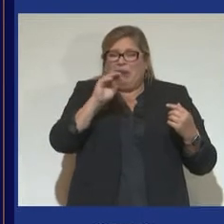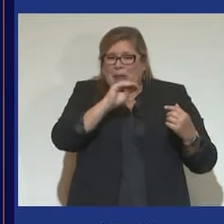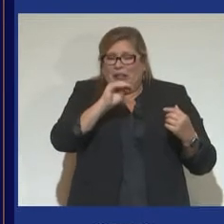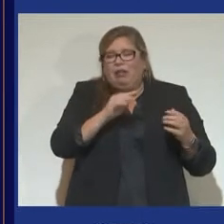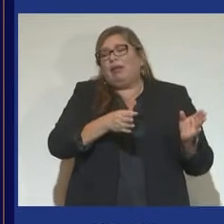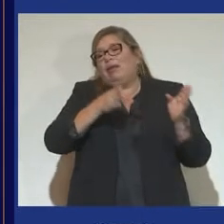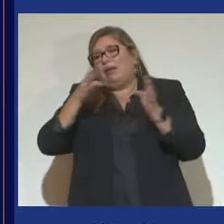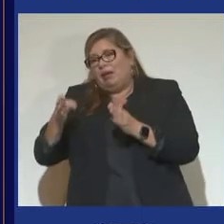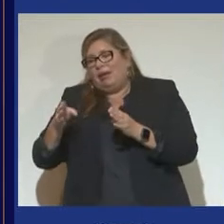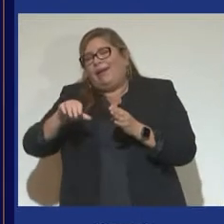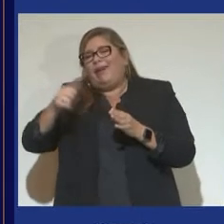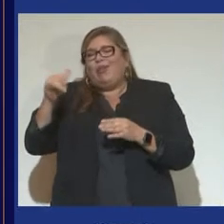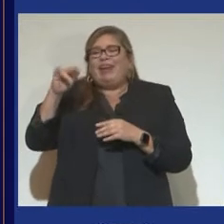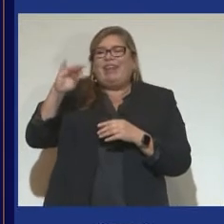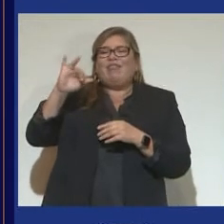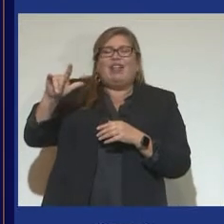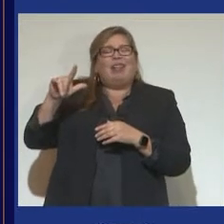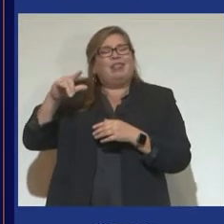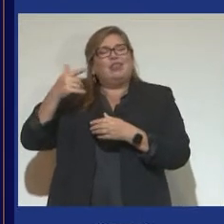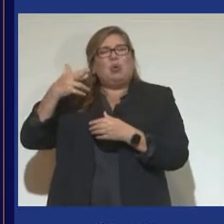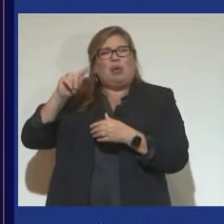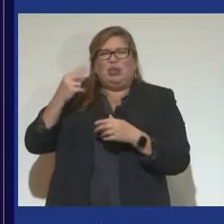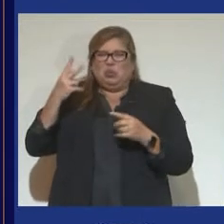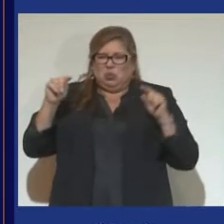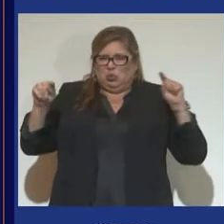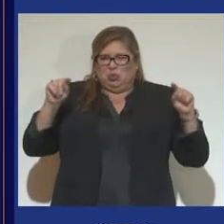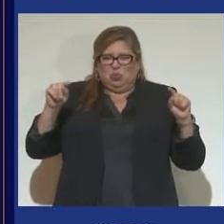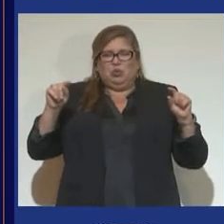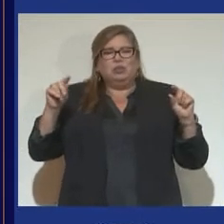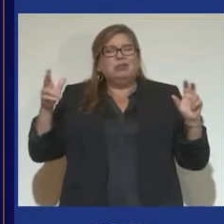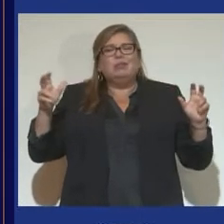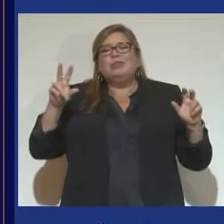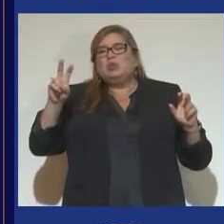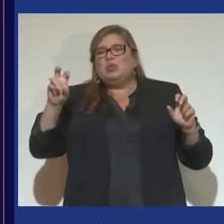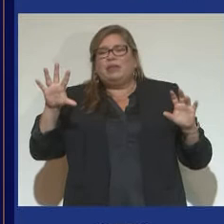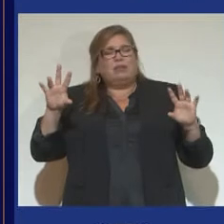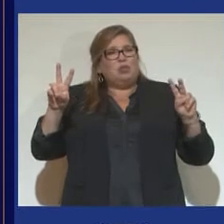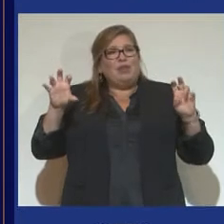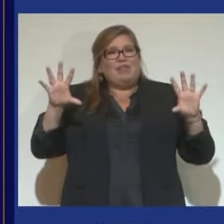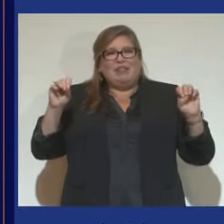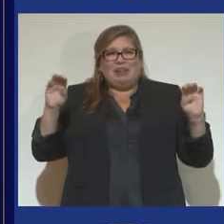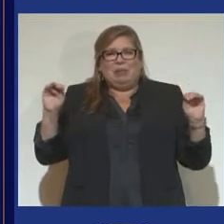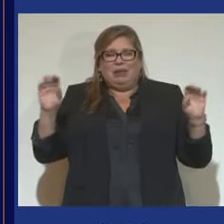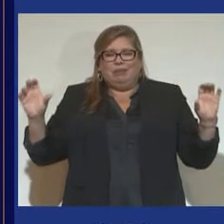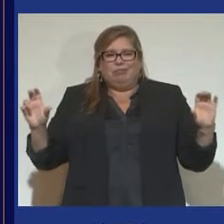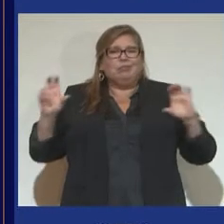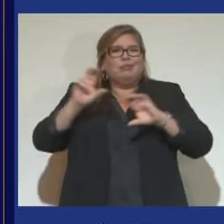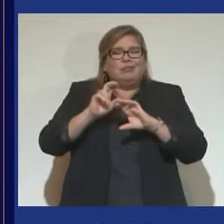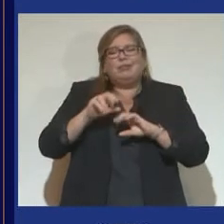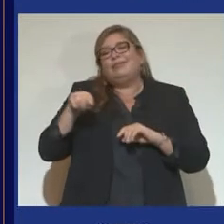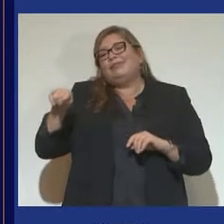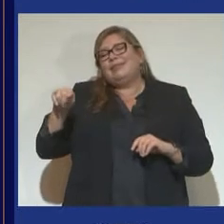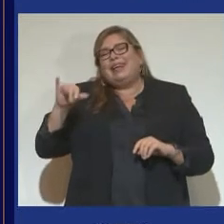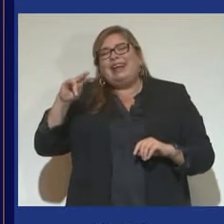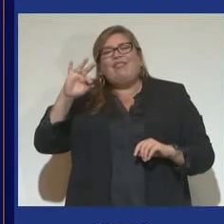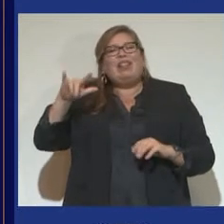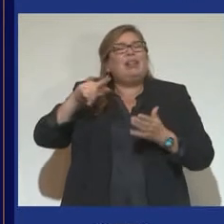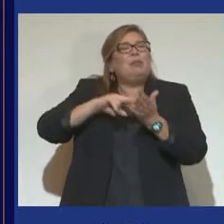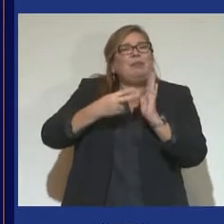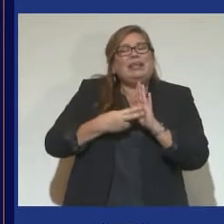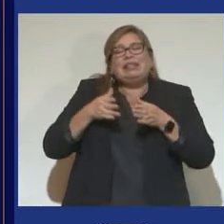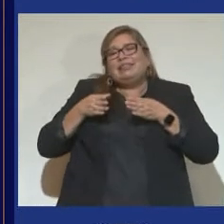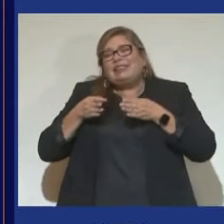8.5 8.5 millones y otro más más tradicional uno es de